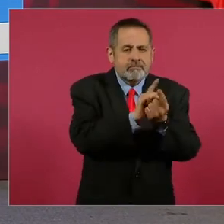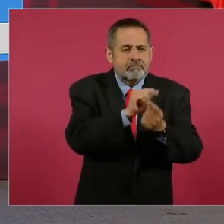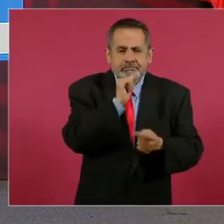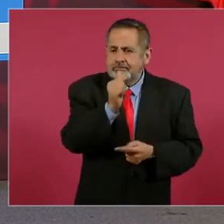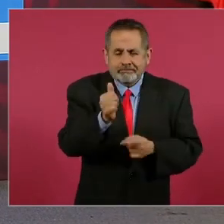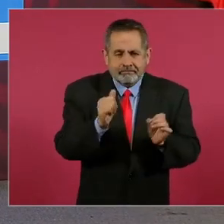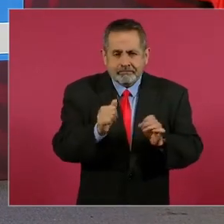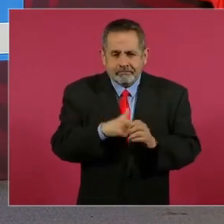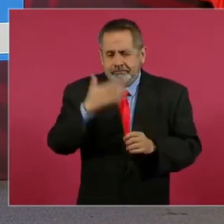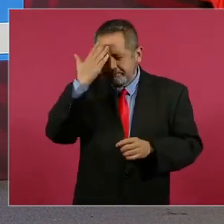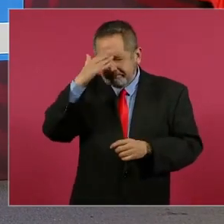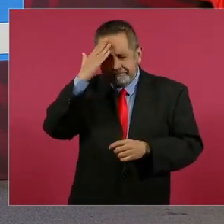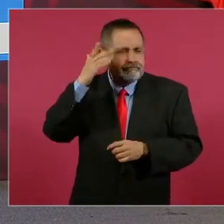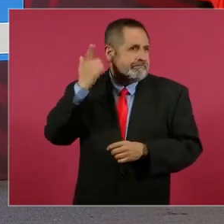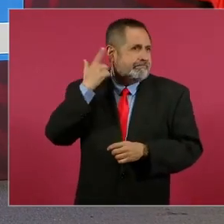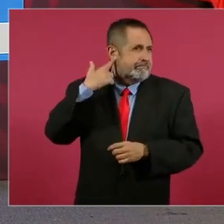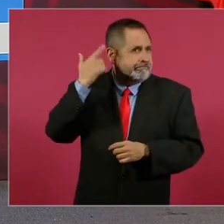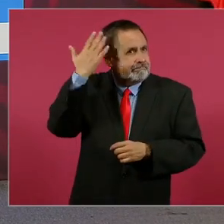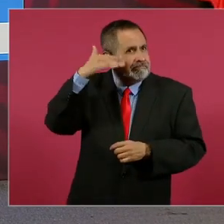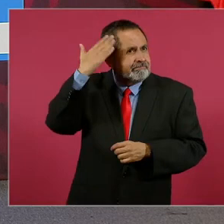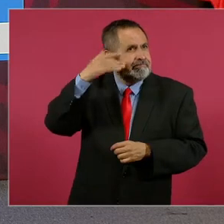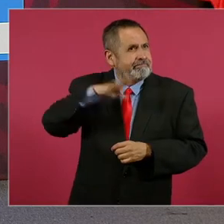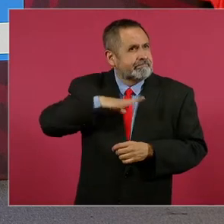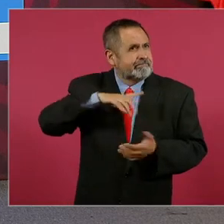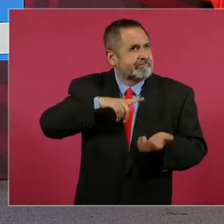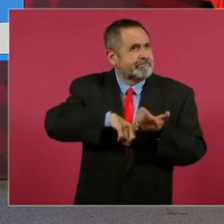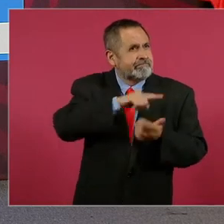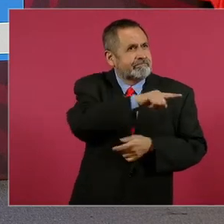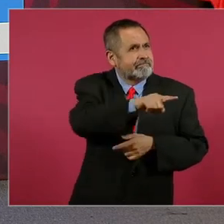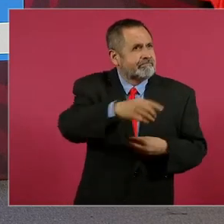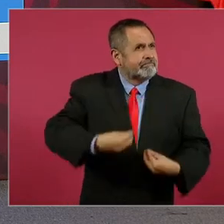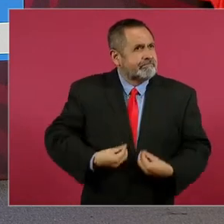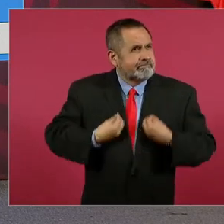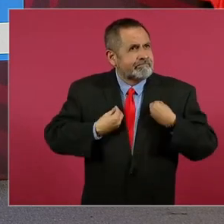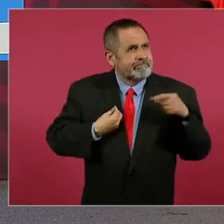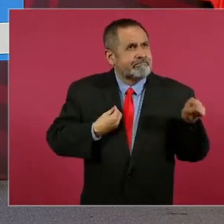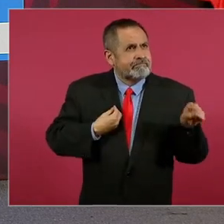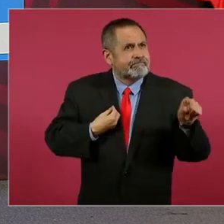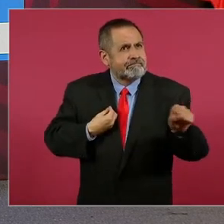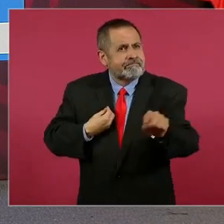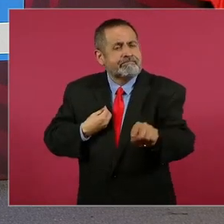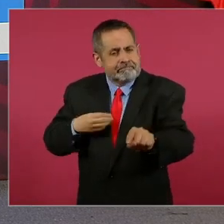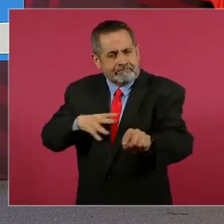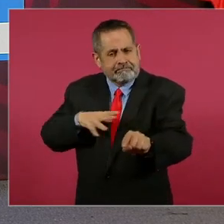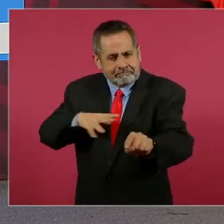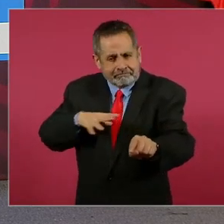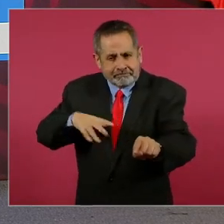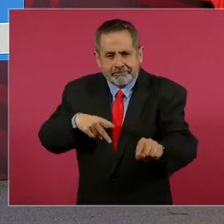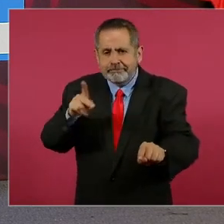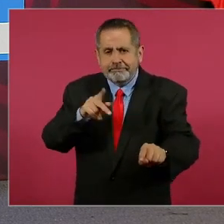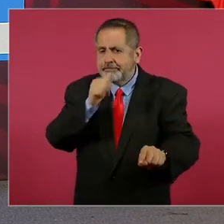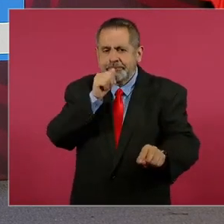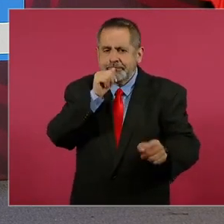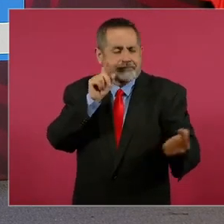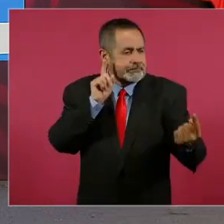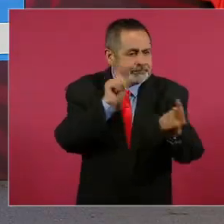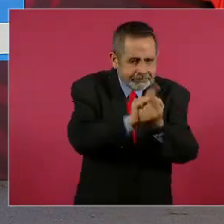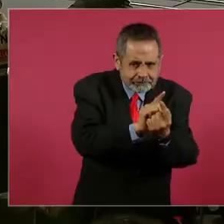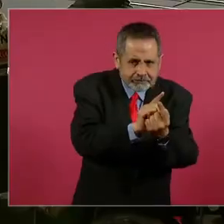sabe que están vivos, pero no se han